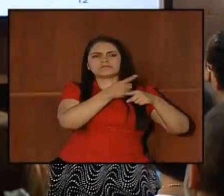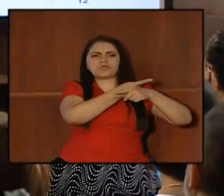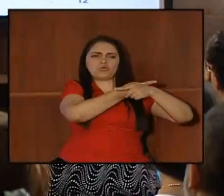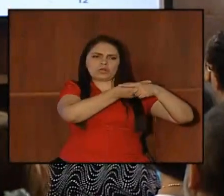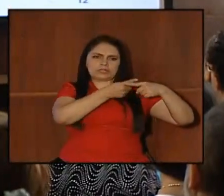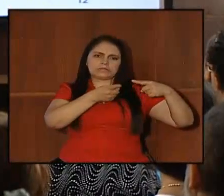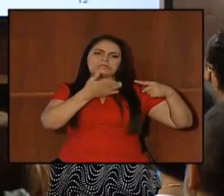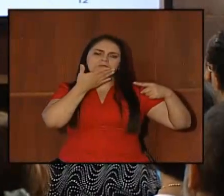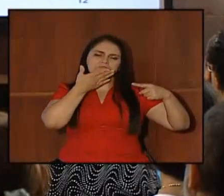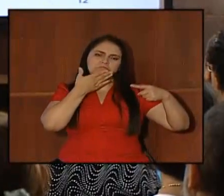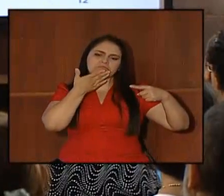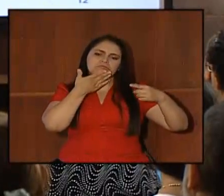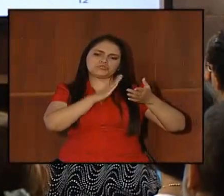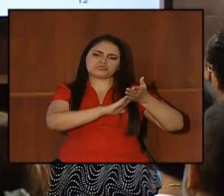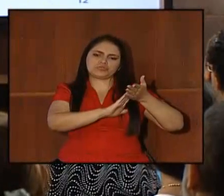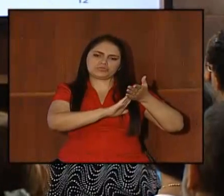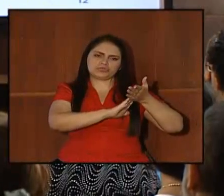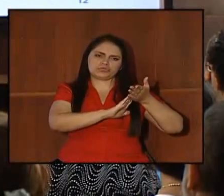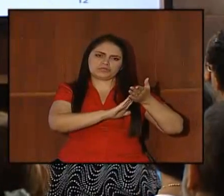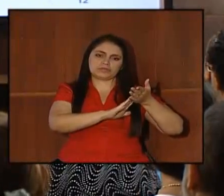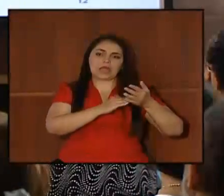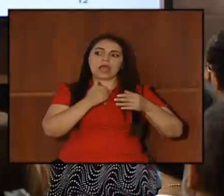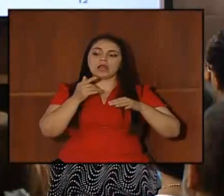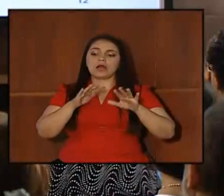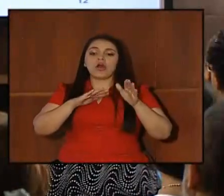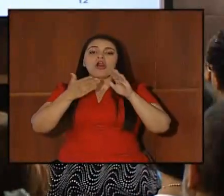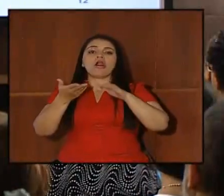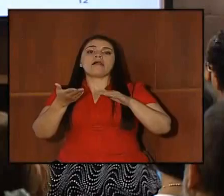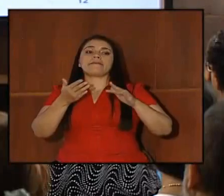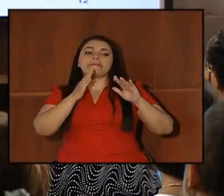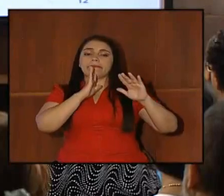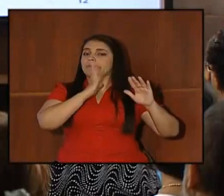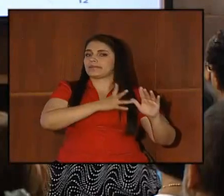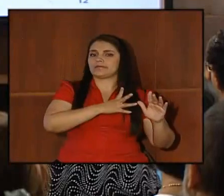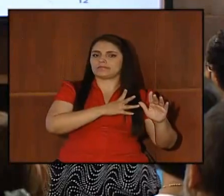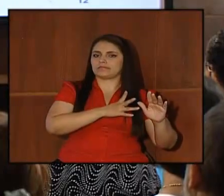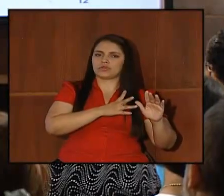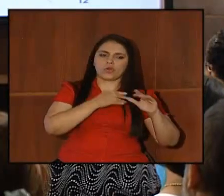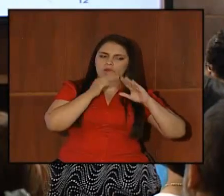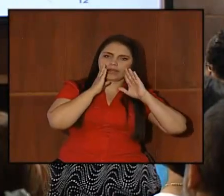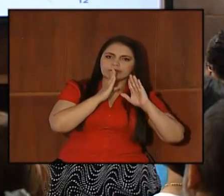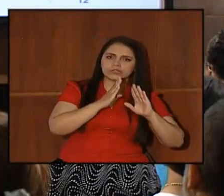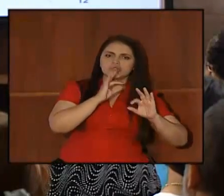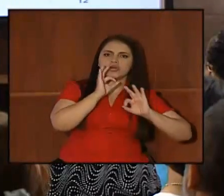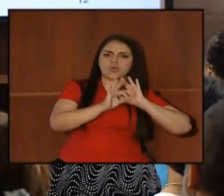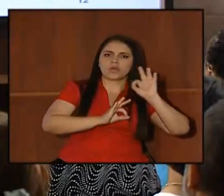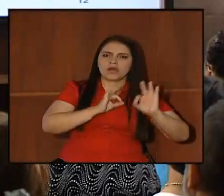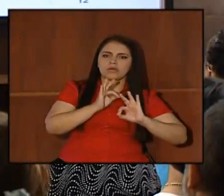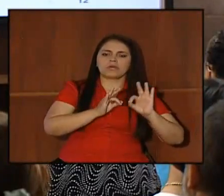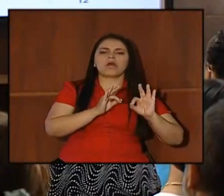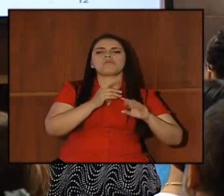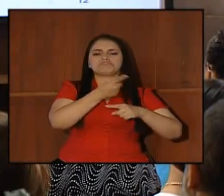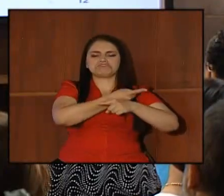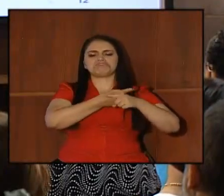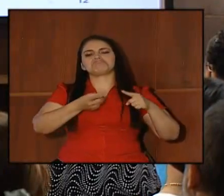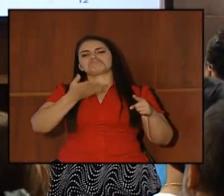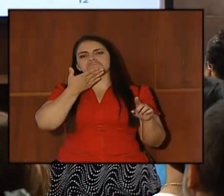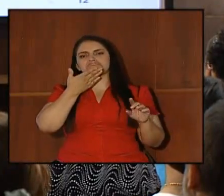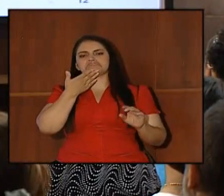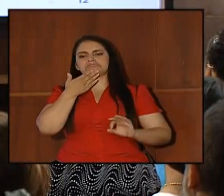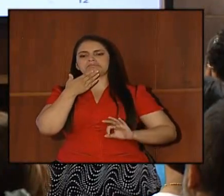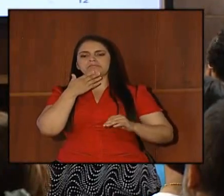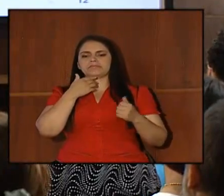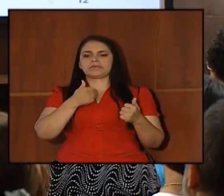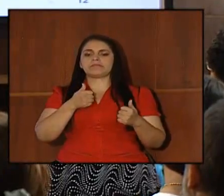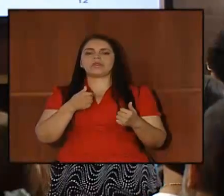semana, si se evita apoyar al paciente sobre esa úlcera. Pero si el paciente sigue apoyando sobre ese tallón,